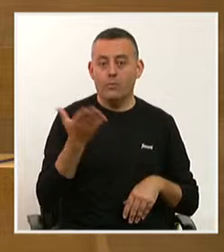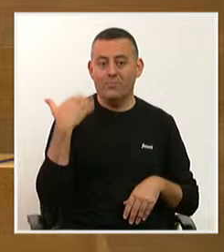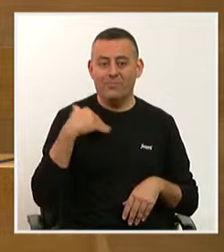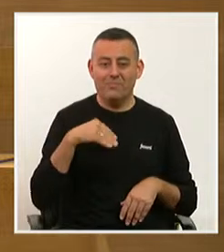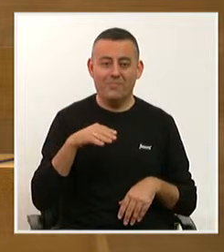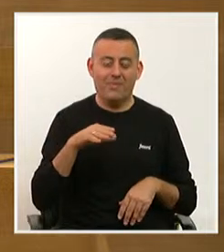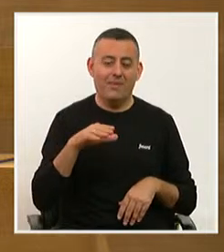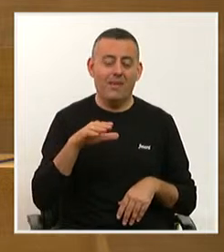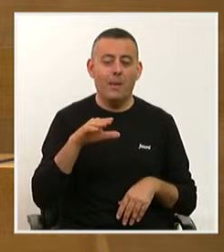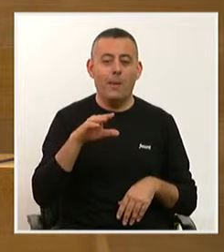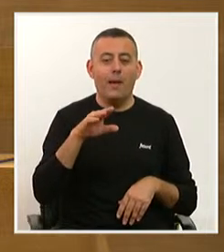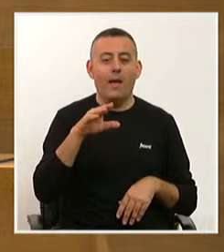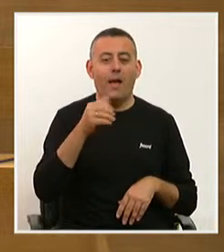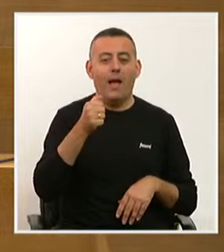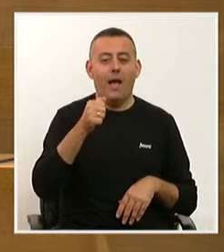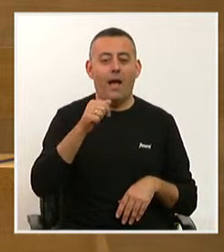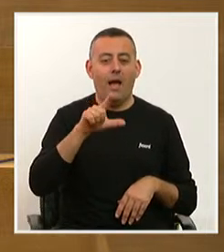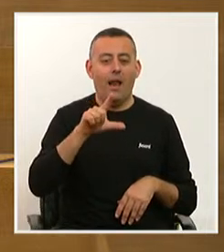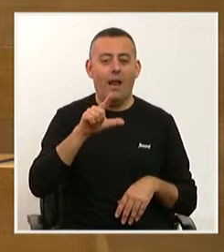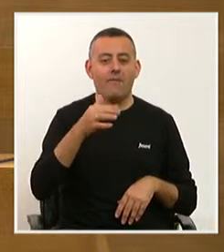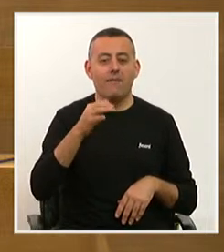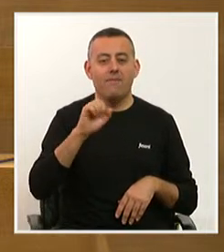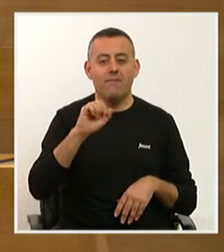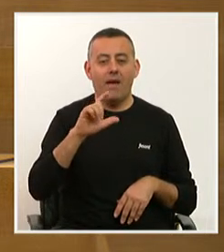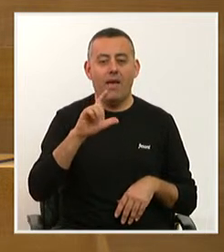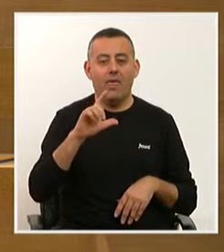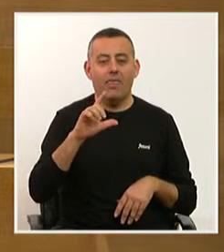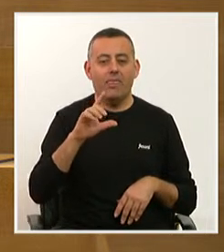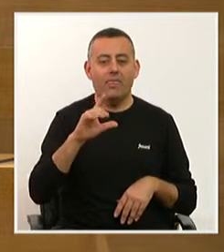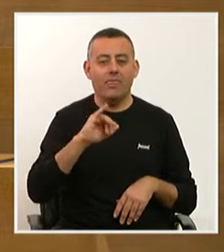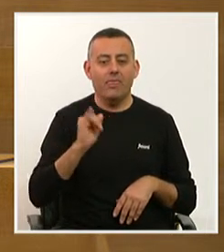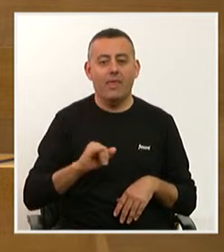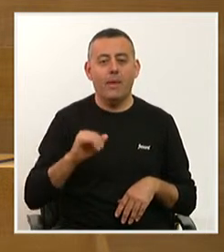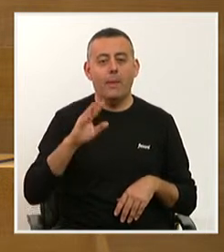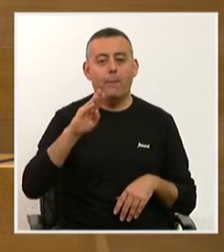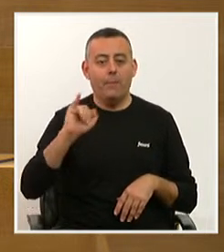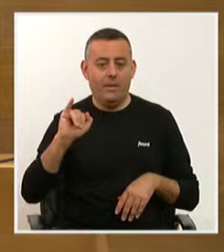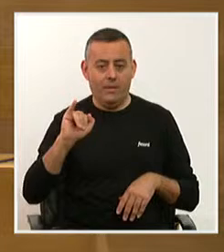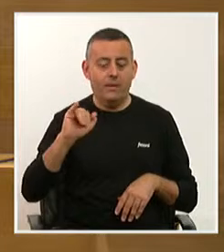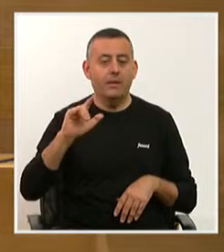pib que ha sido considerado por la delegación del gobierno como violencia